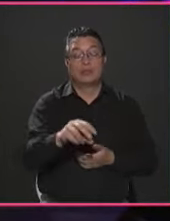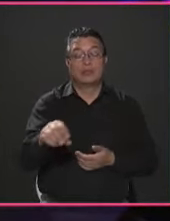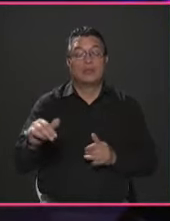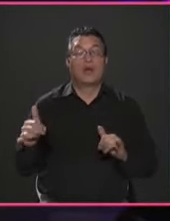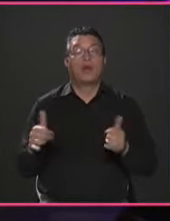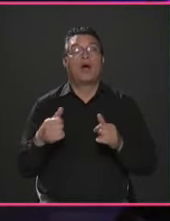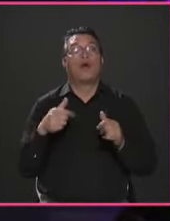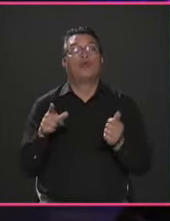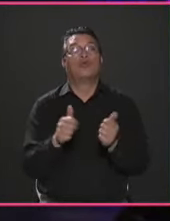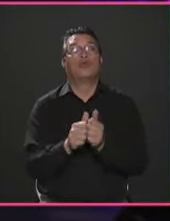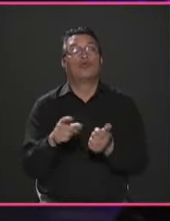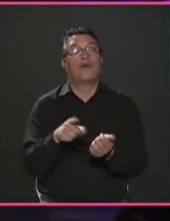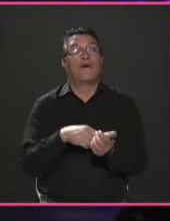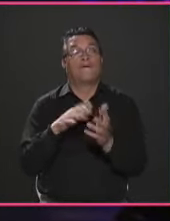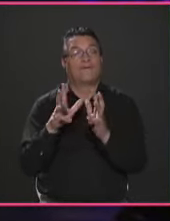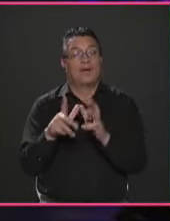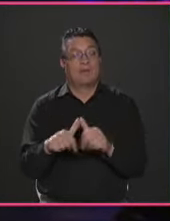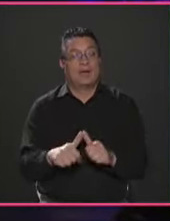su